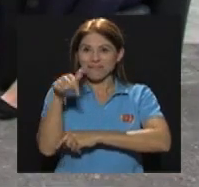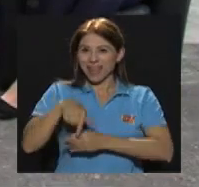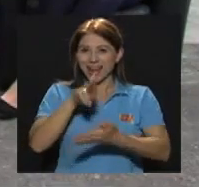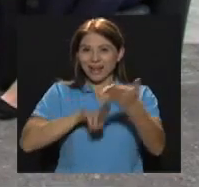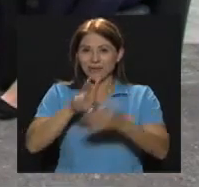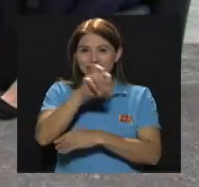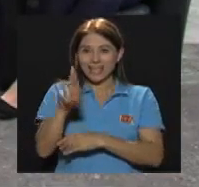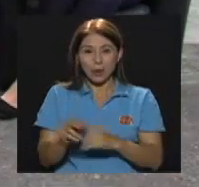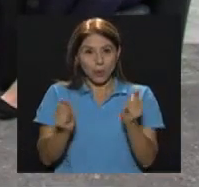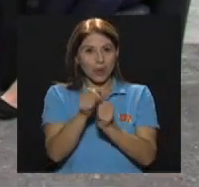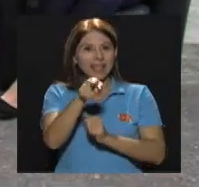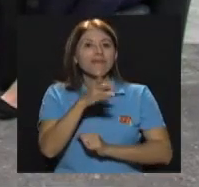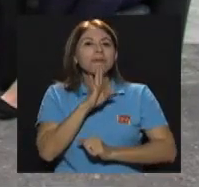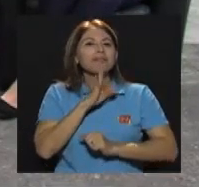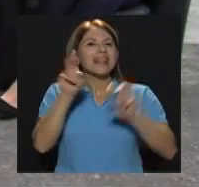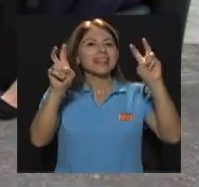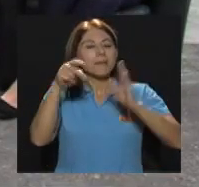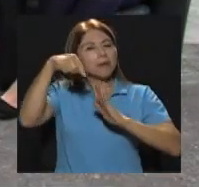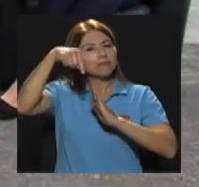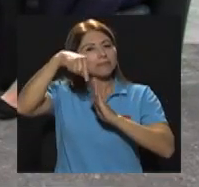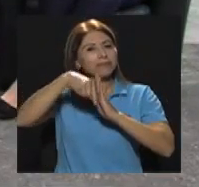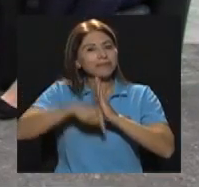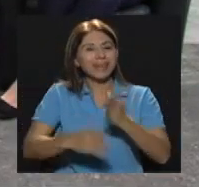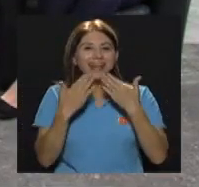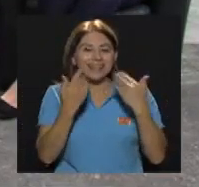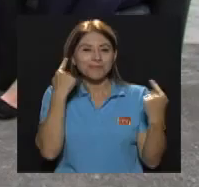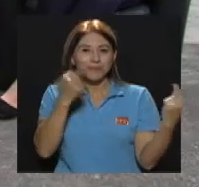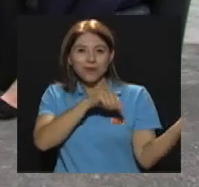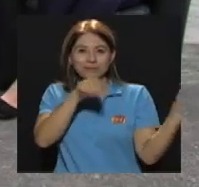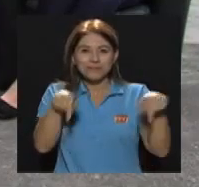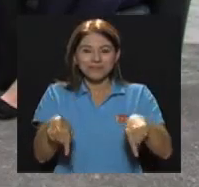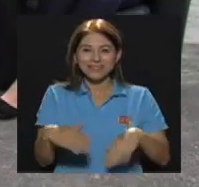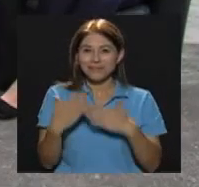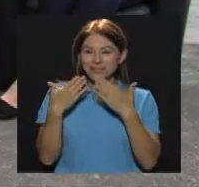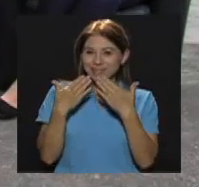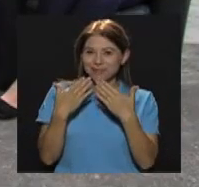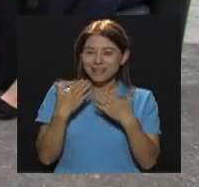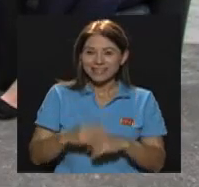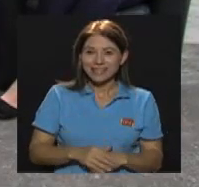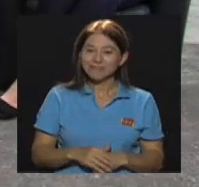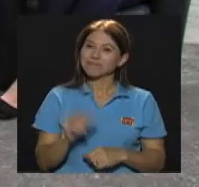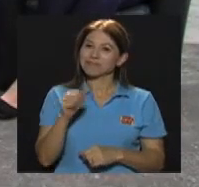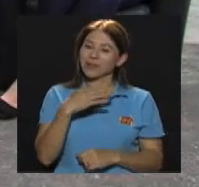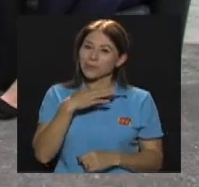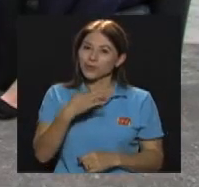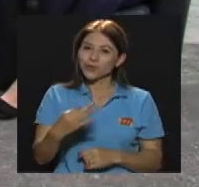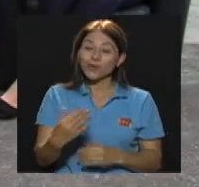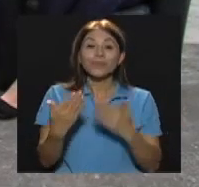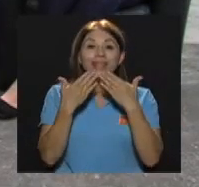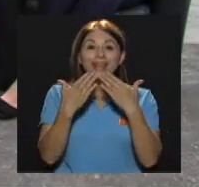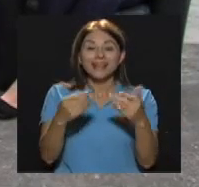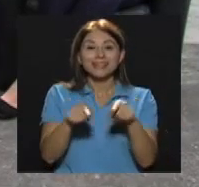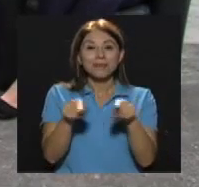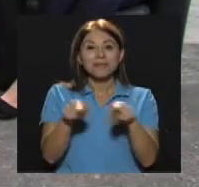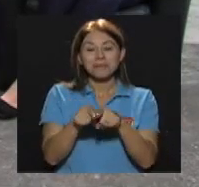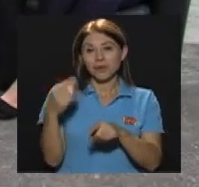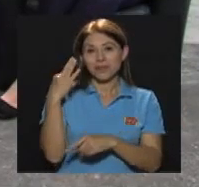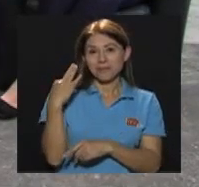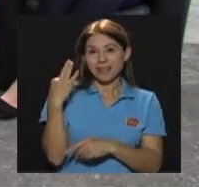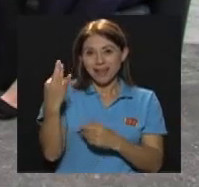vamos a profundizar más de este tema y le agradecemos la gentileza por acompañarnos. Muchísimas gracias, doña Eugenia. Con mucho gusto y gracias a ustedes por